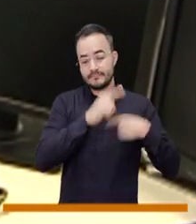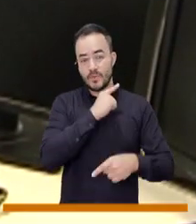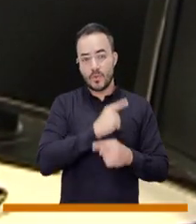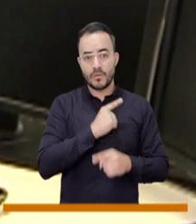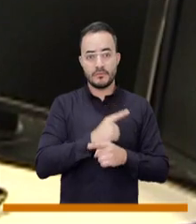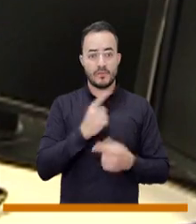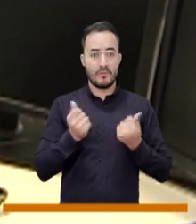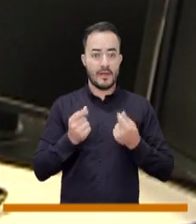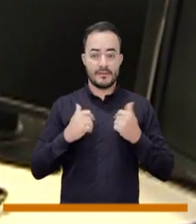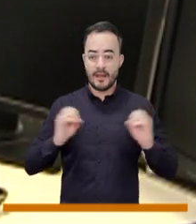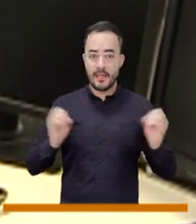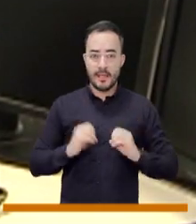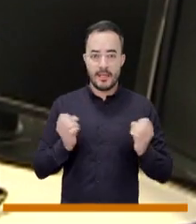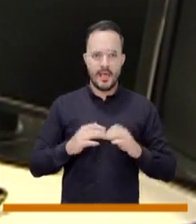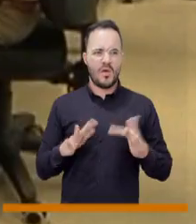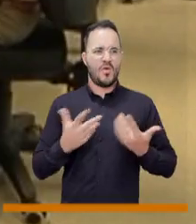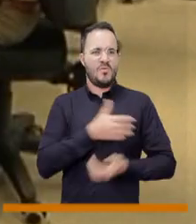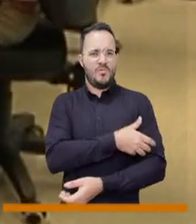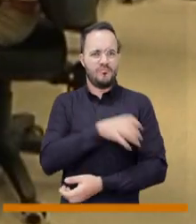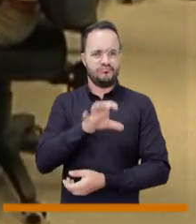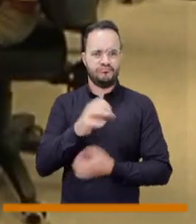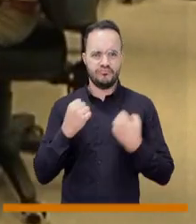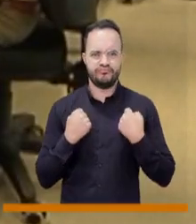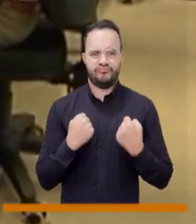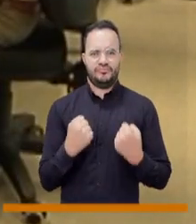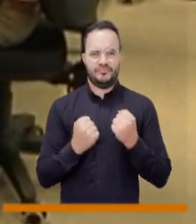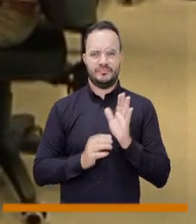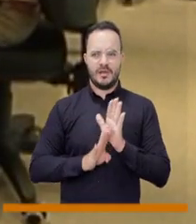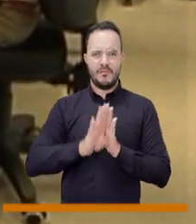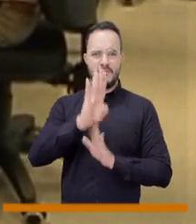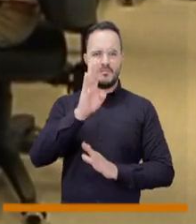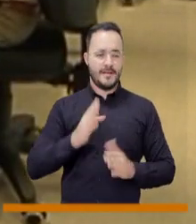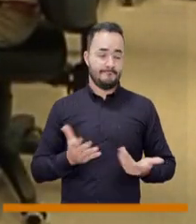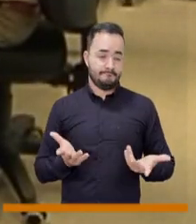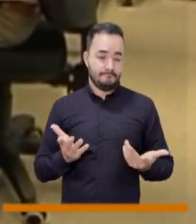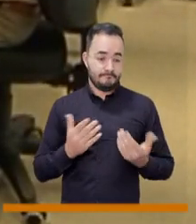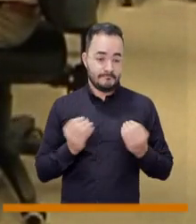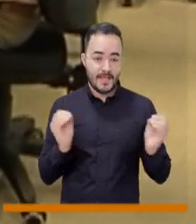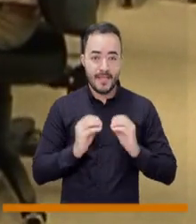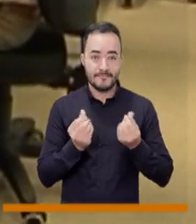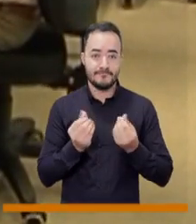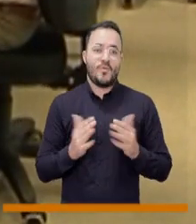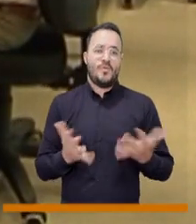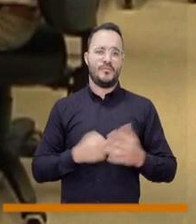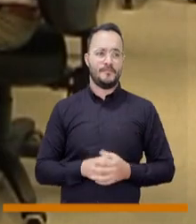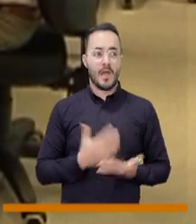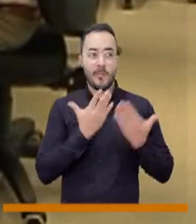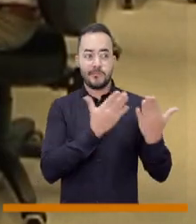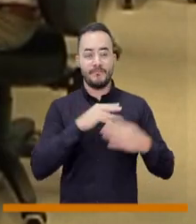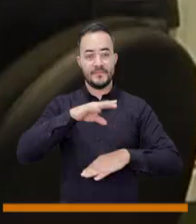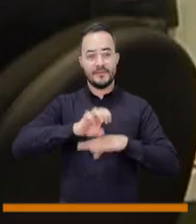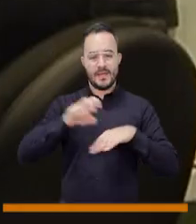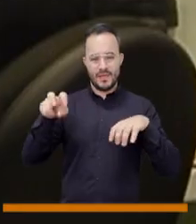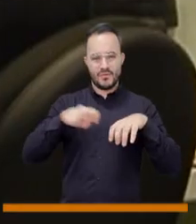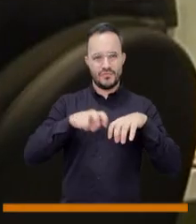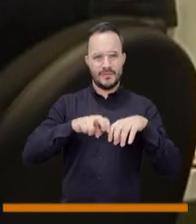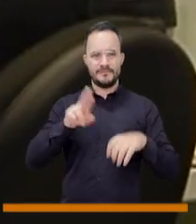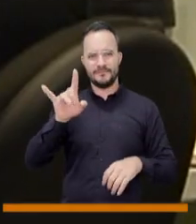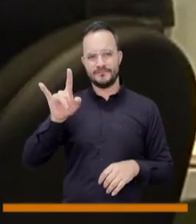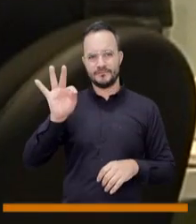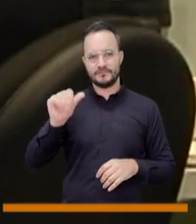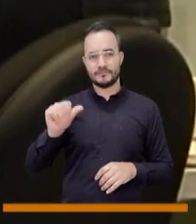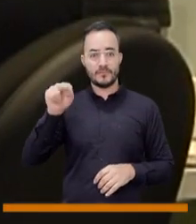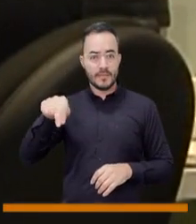tiene plata es muy difícil de potencializarlo y hacerlo crecer. Y pues hoy tenemos una entidad como Ruta N, que es una entidad